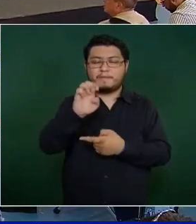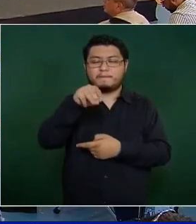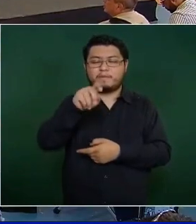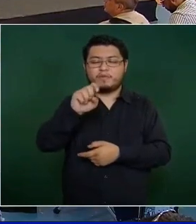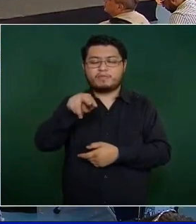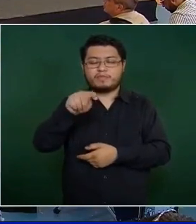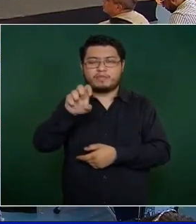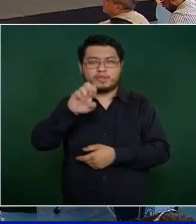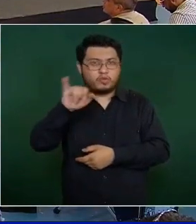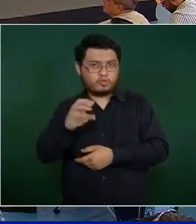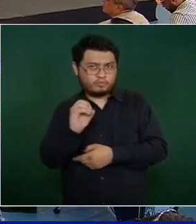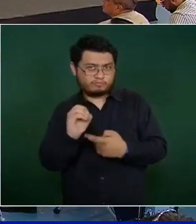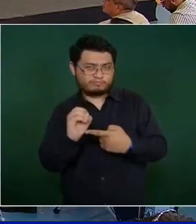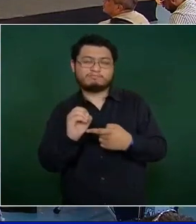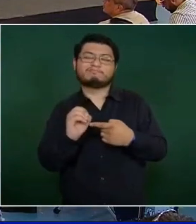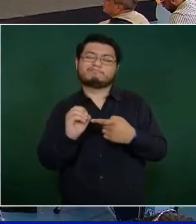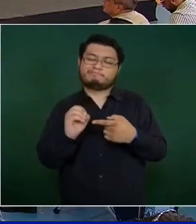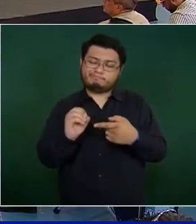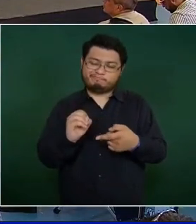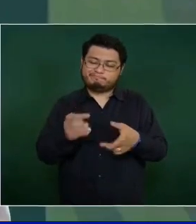hablar de eso